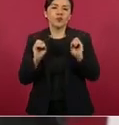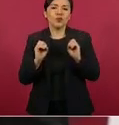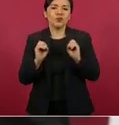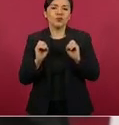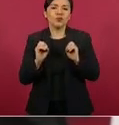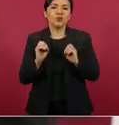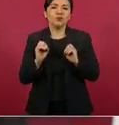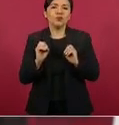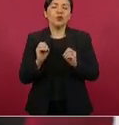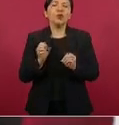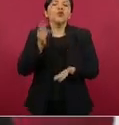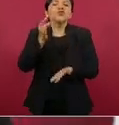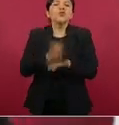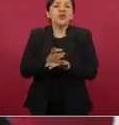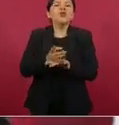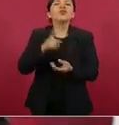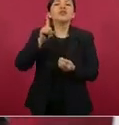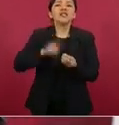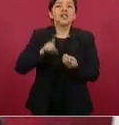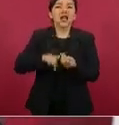fueron los que